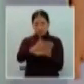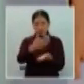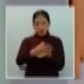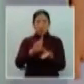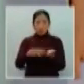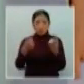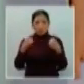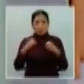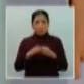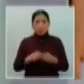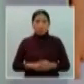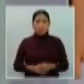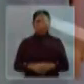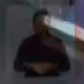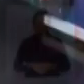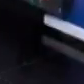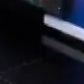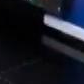enseguida regresamos con más.